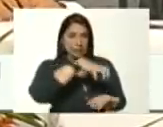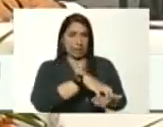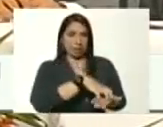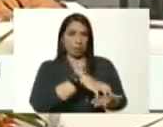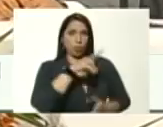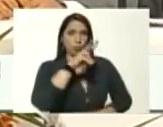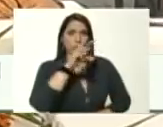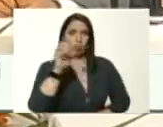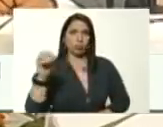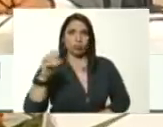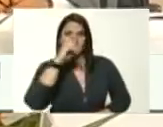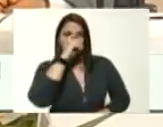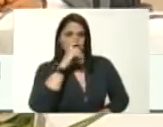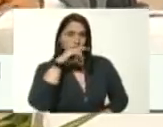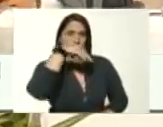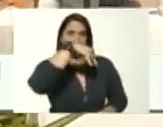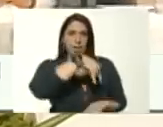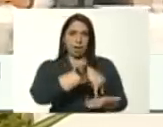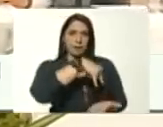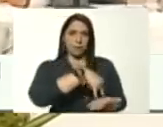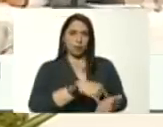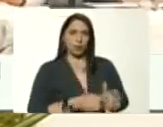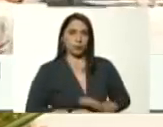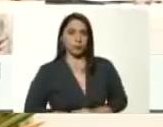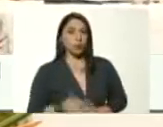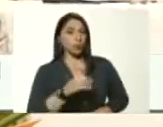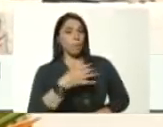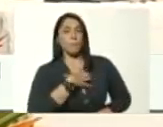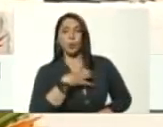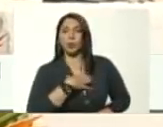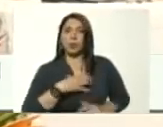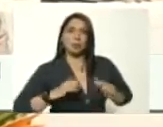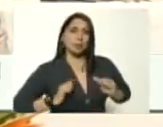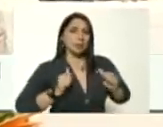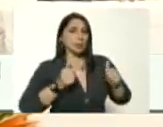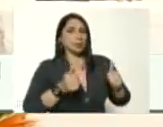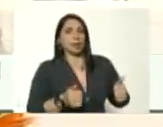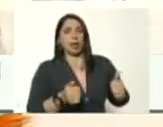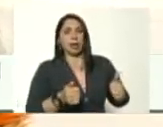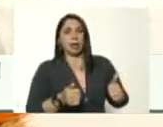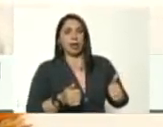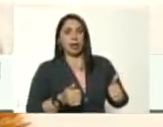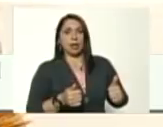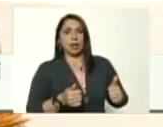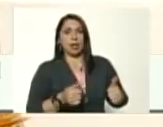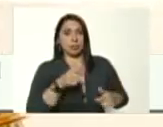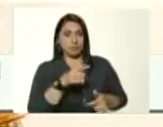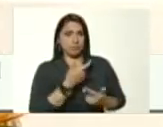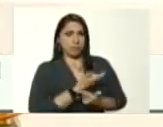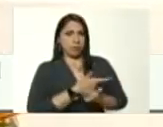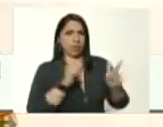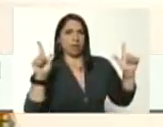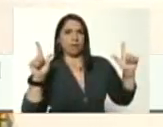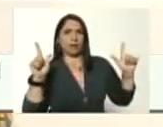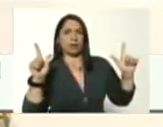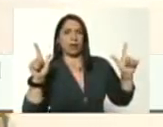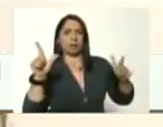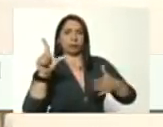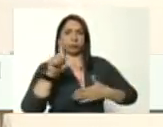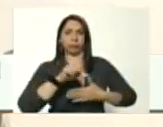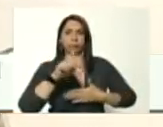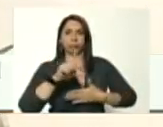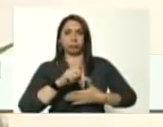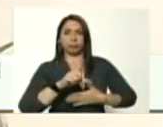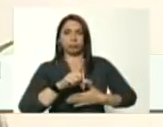de carabobo no puedo iniciar sino en el crisol de la libertad americana qué